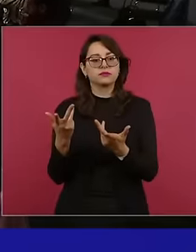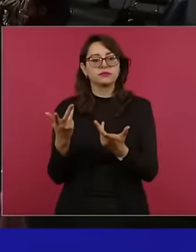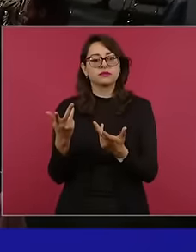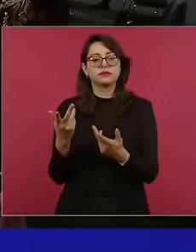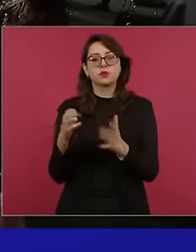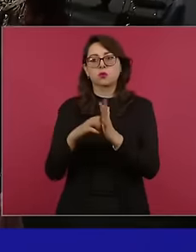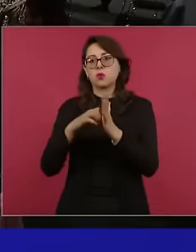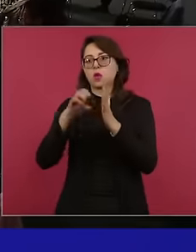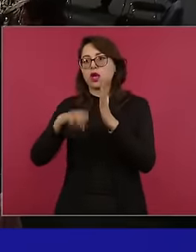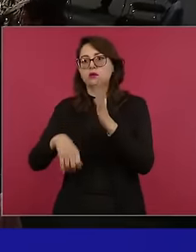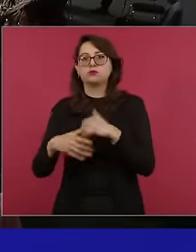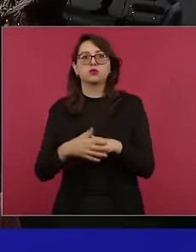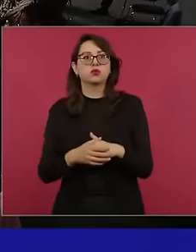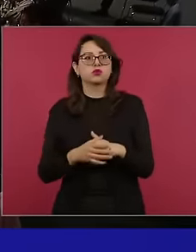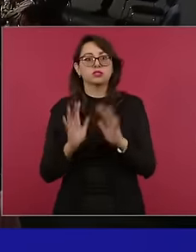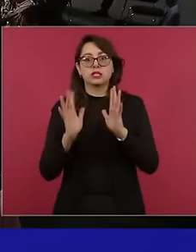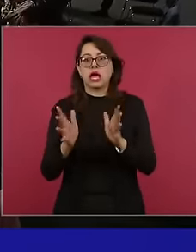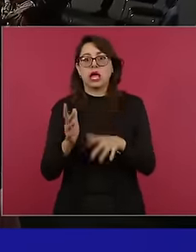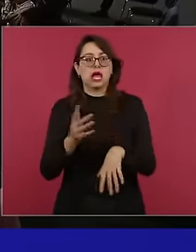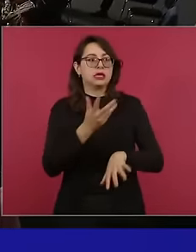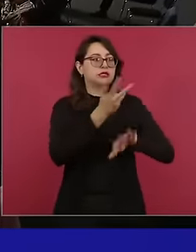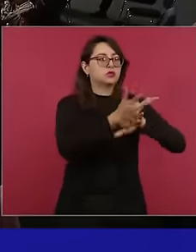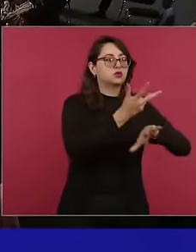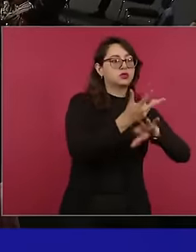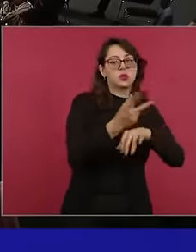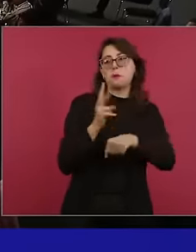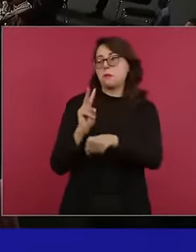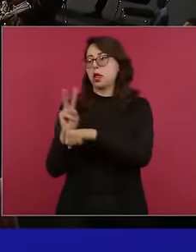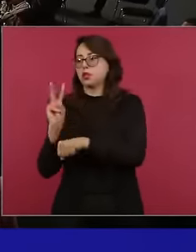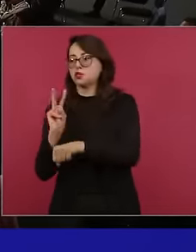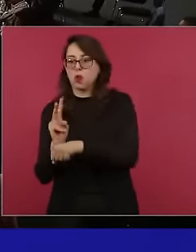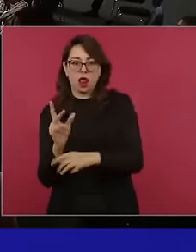de Venezuela, porque si vemos